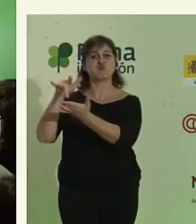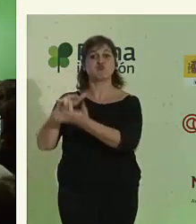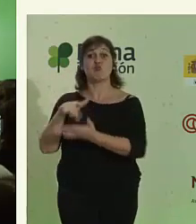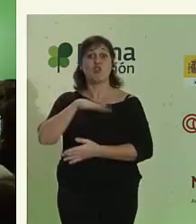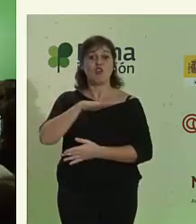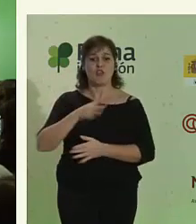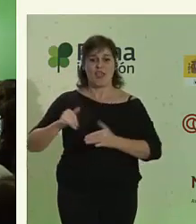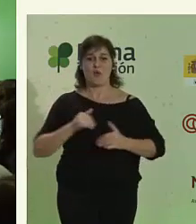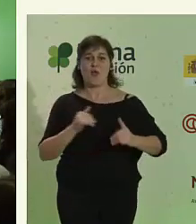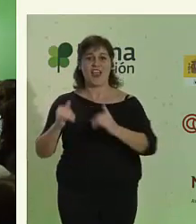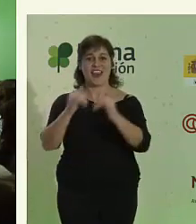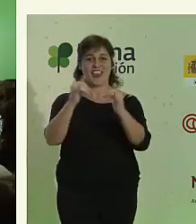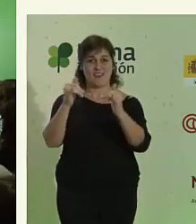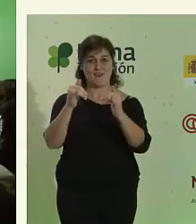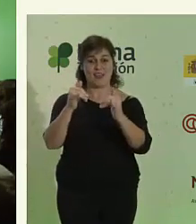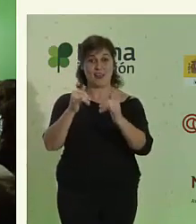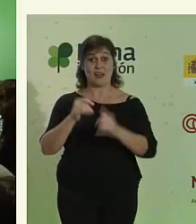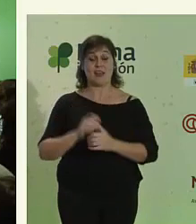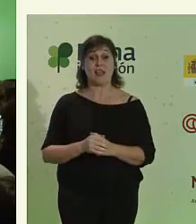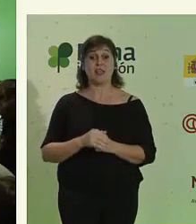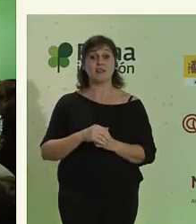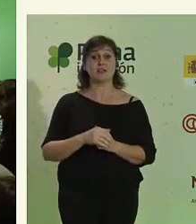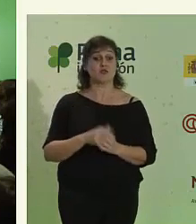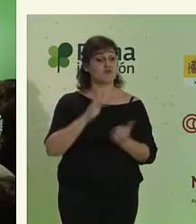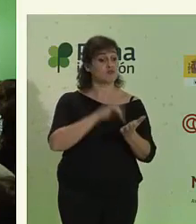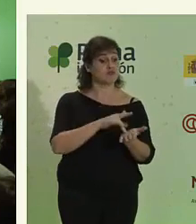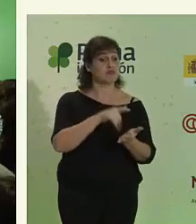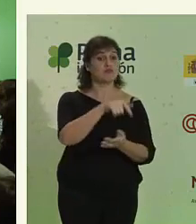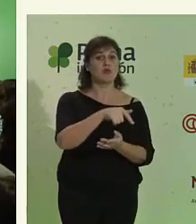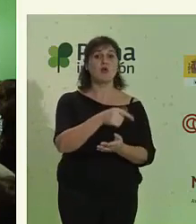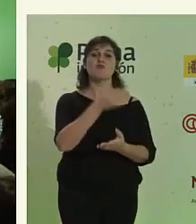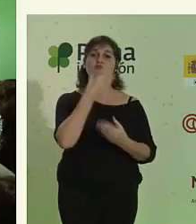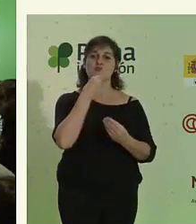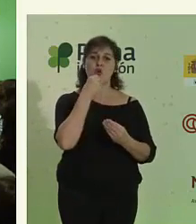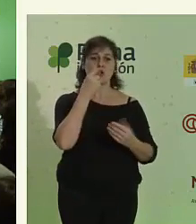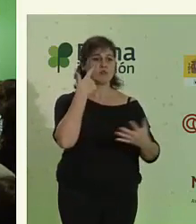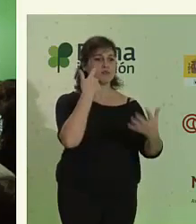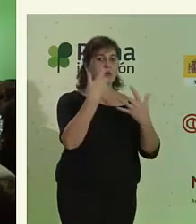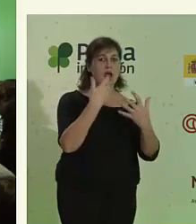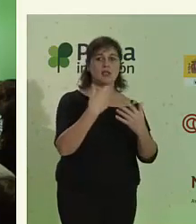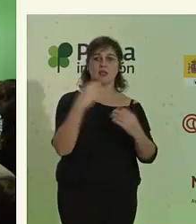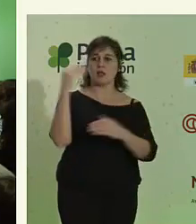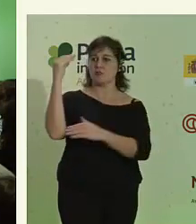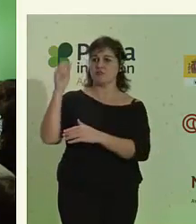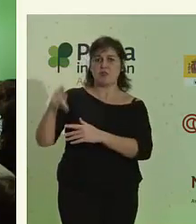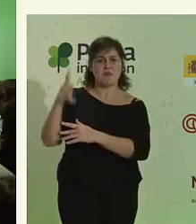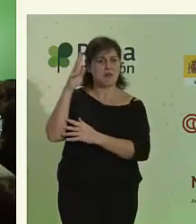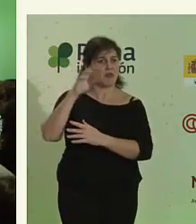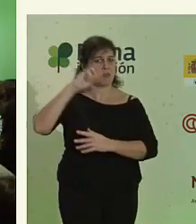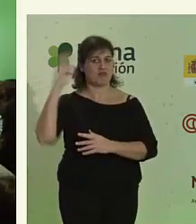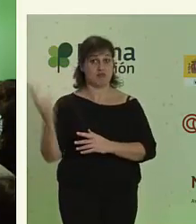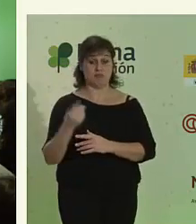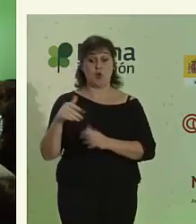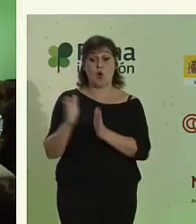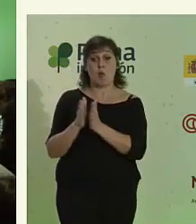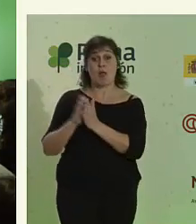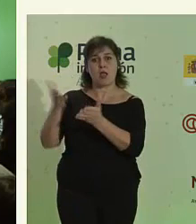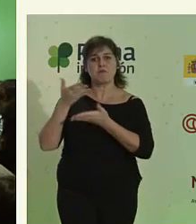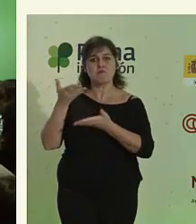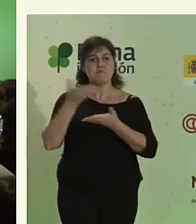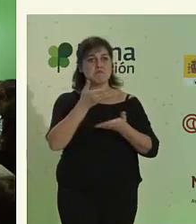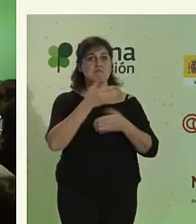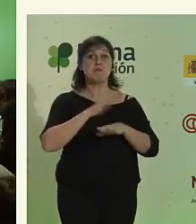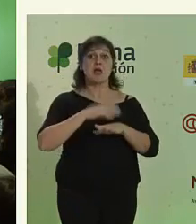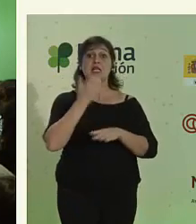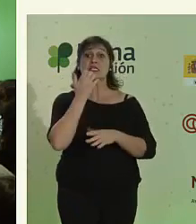Guadalquivir y vamos a pasar por sitios que son joyas culturales. Tenemos compañeras que nos pueden ayudar si tenemos alguna